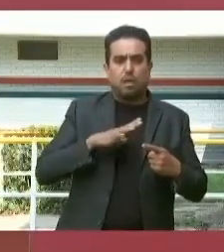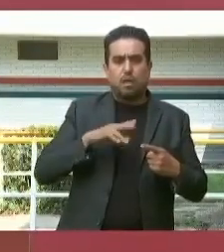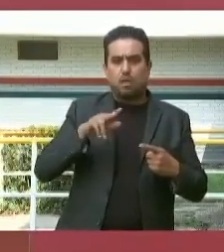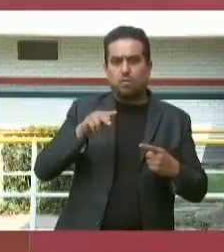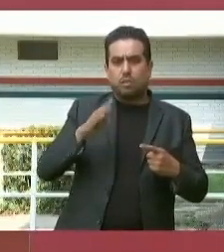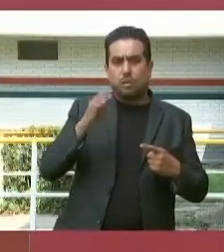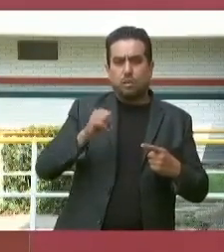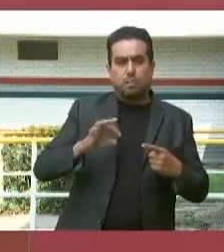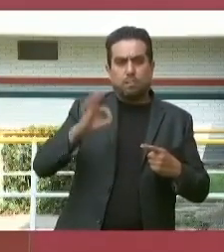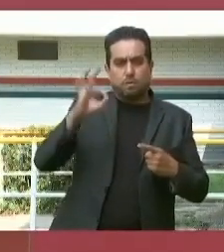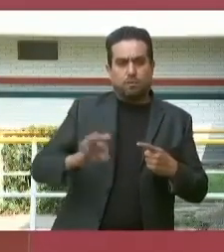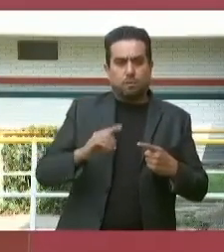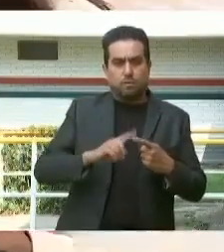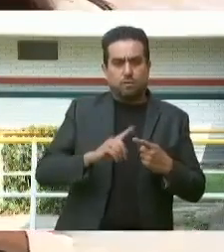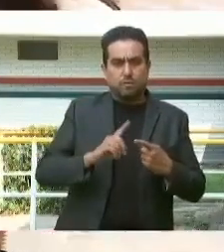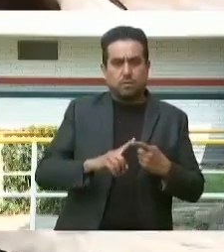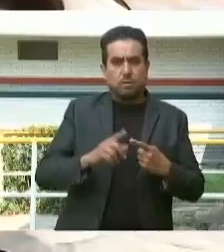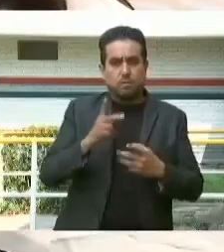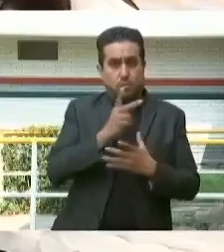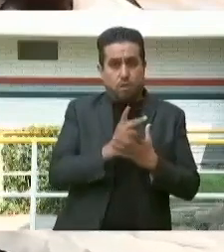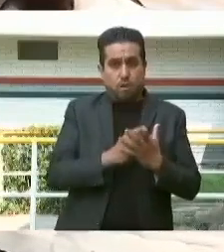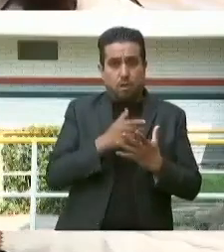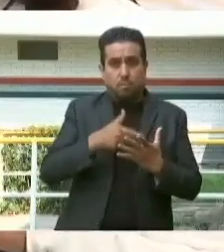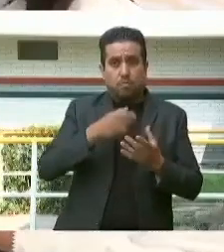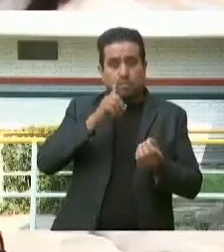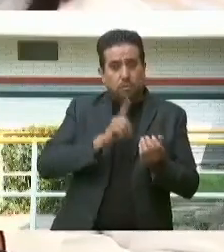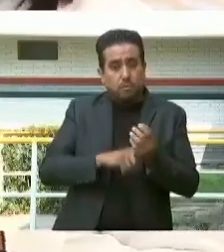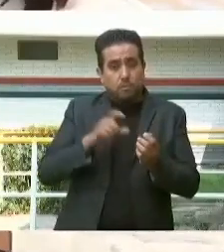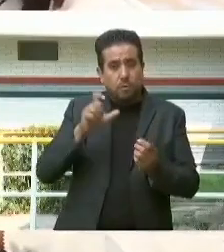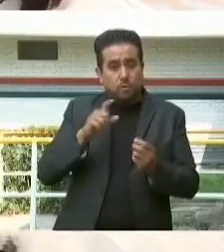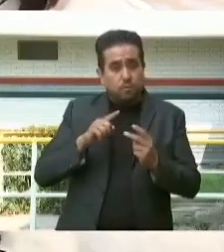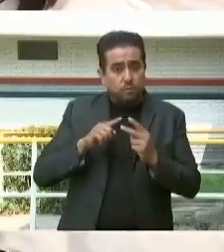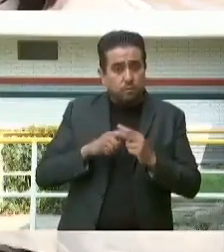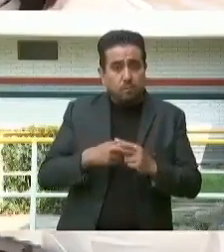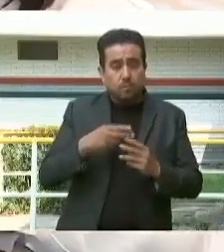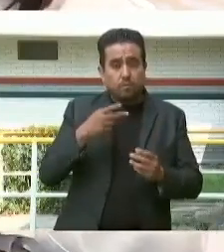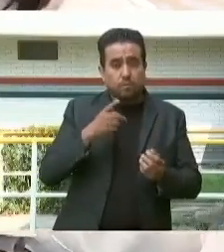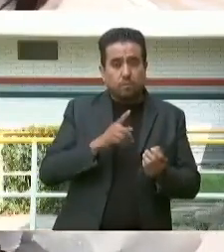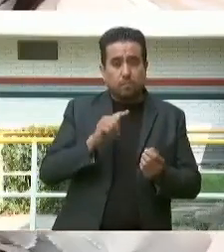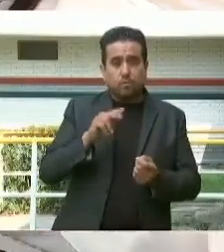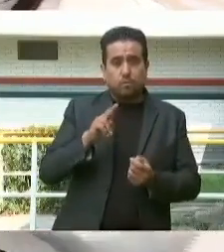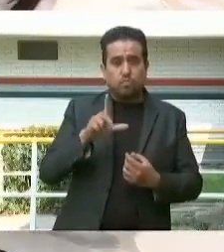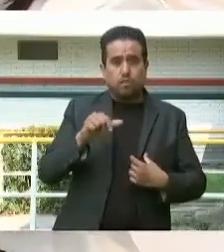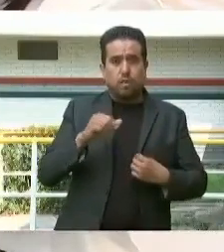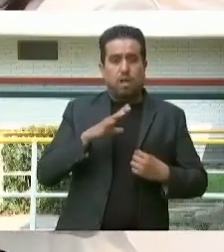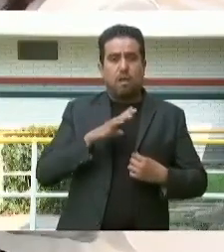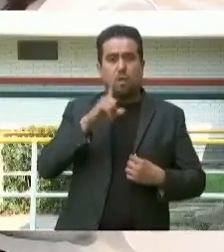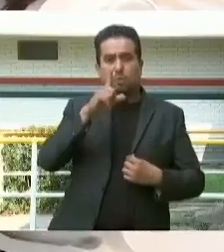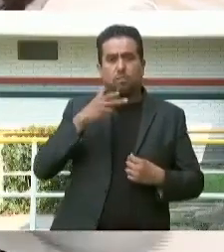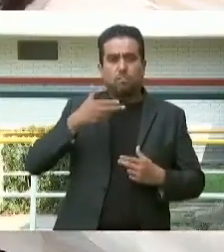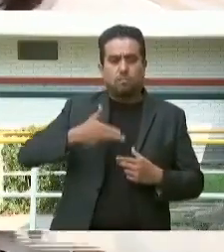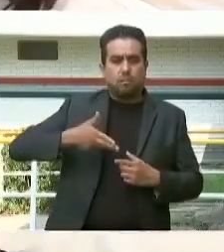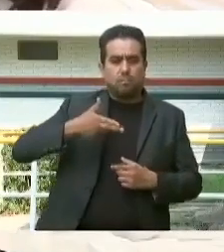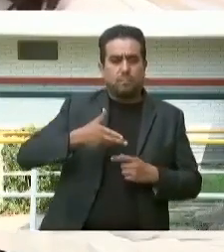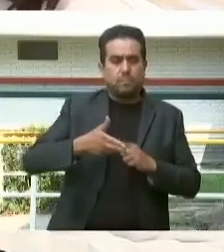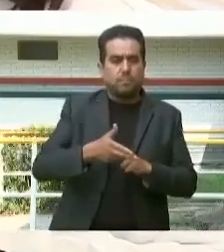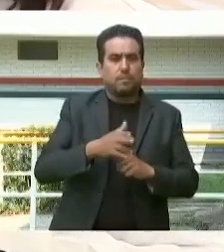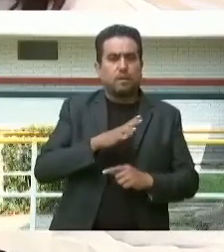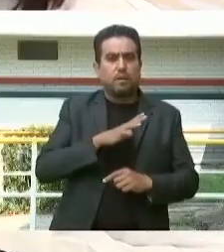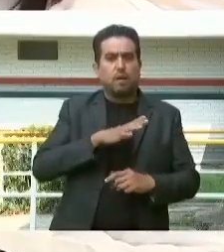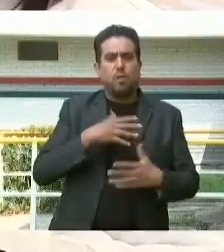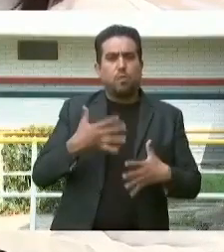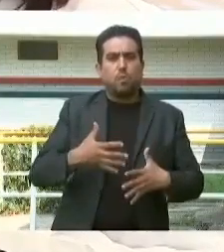89 por ciento del programa que se inició en tula tenemos un tren que casi tiene